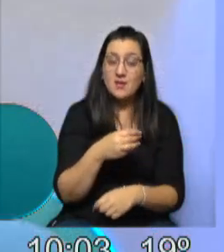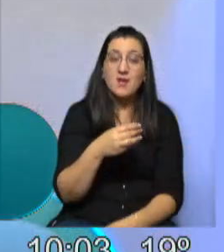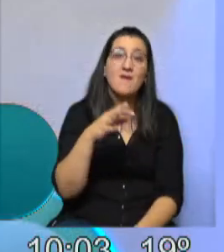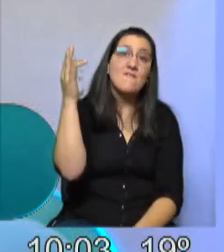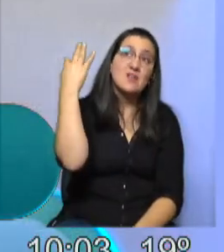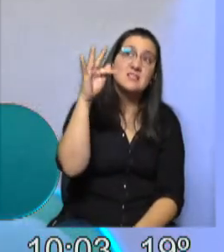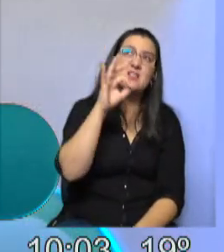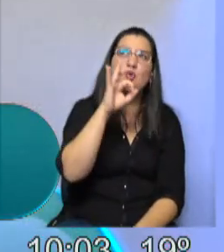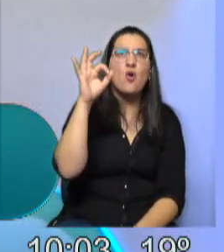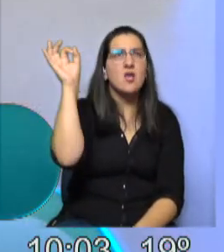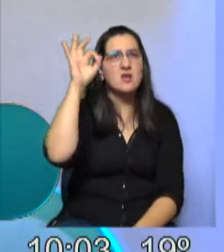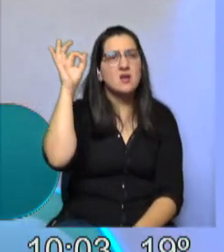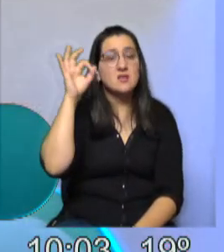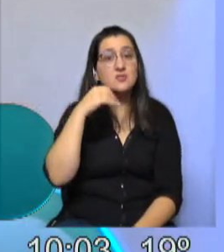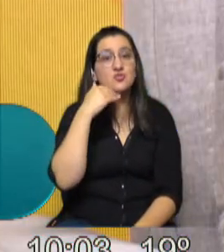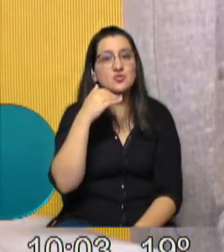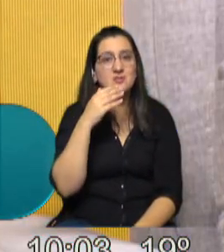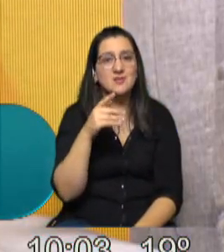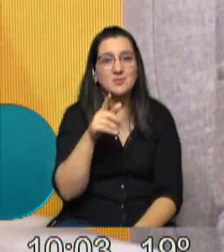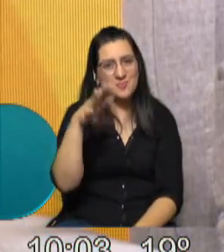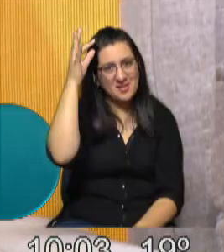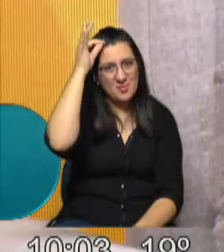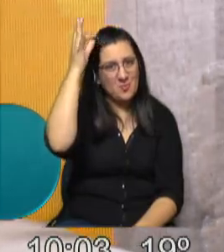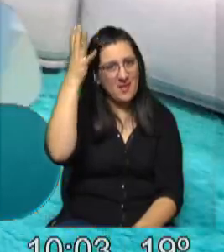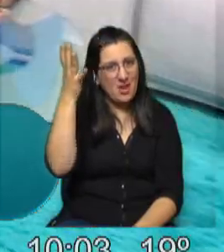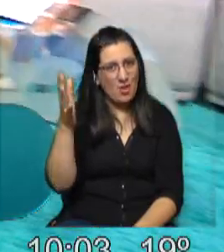inglés, no sé cómo se llama. Ah, bueno. No, me estás tomando el pelo. Fito